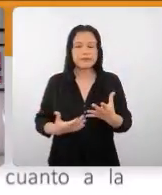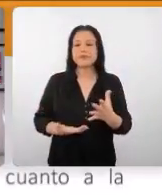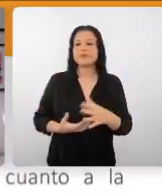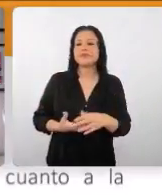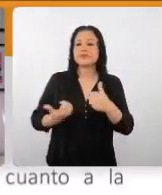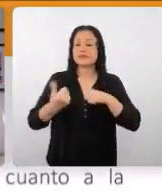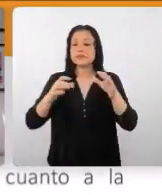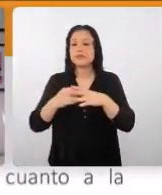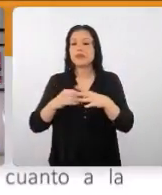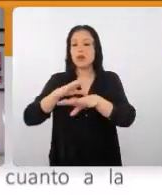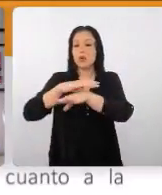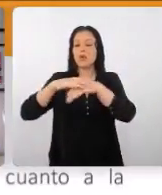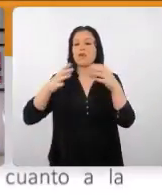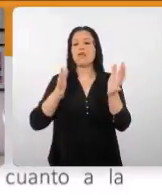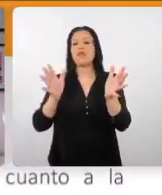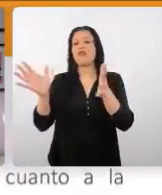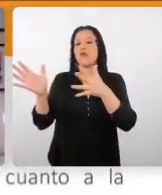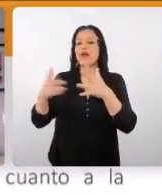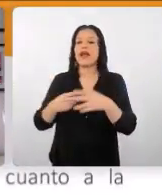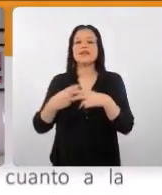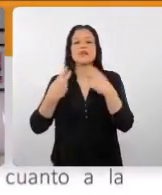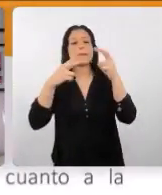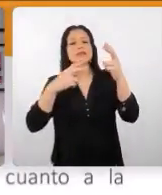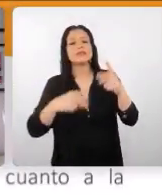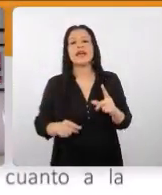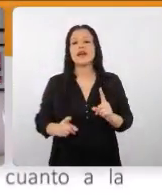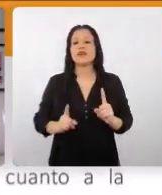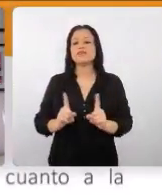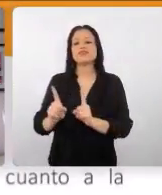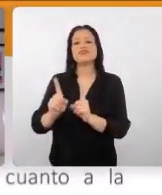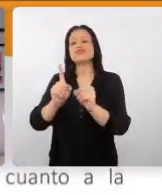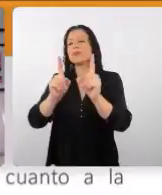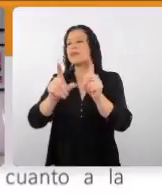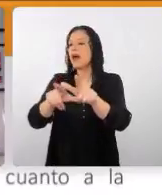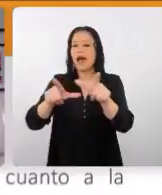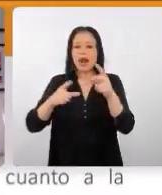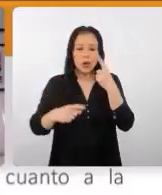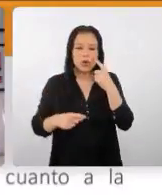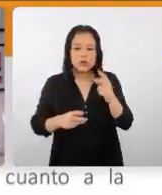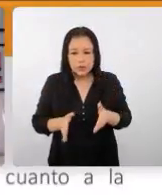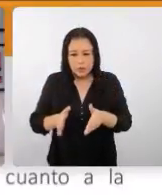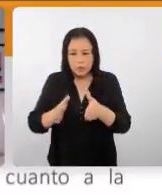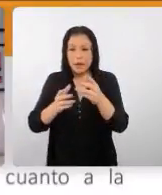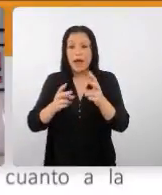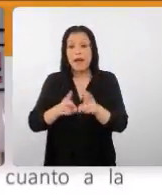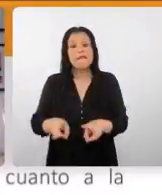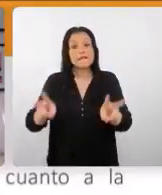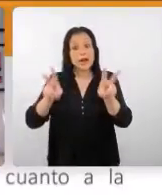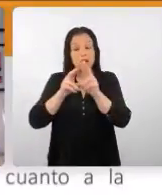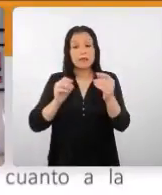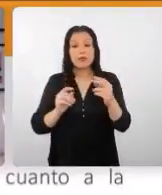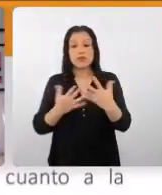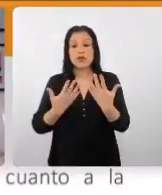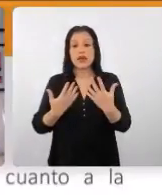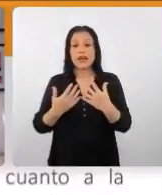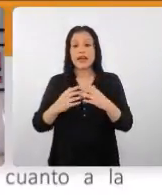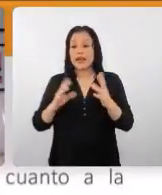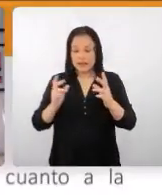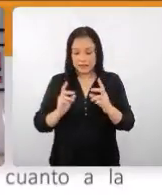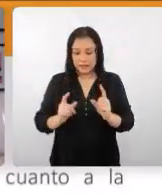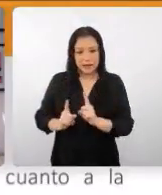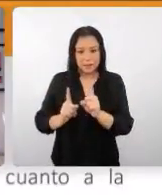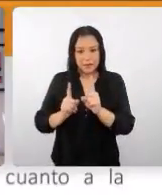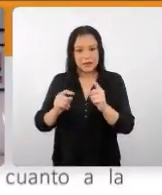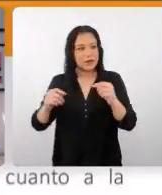actividades al aire libre, ¿no? Esos paseos, caminatas, senderismo, y valoran mucho que estén rodeados de esos hermosos paisajes